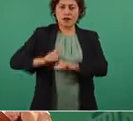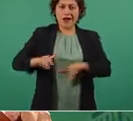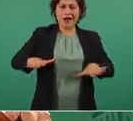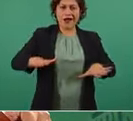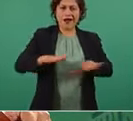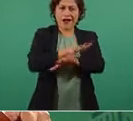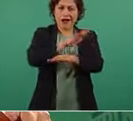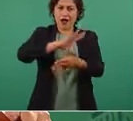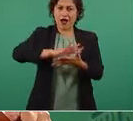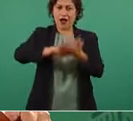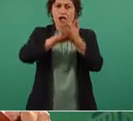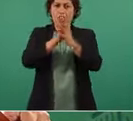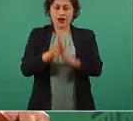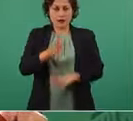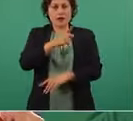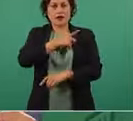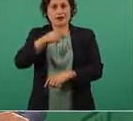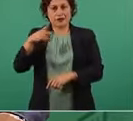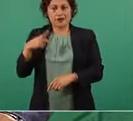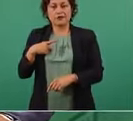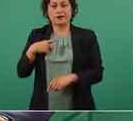Si no,